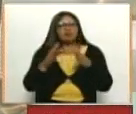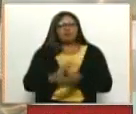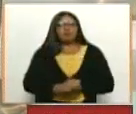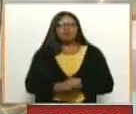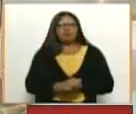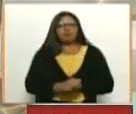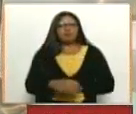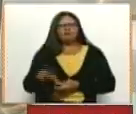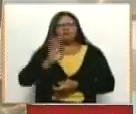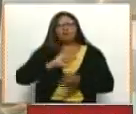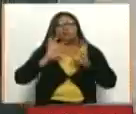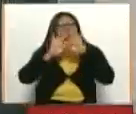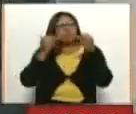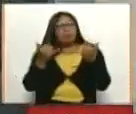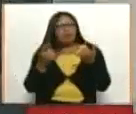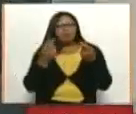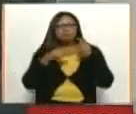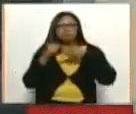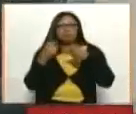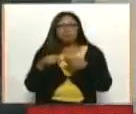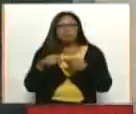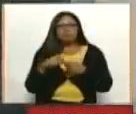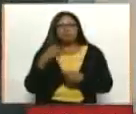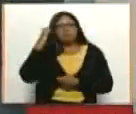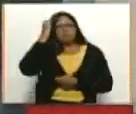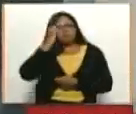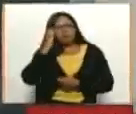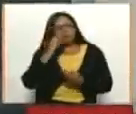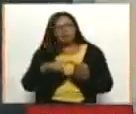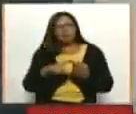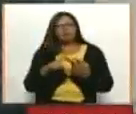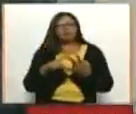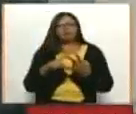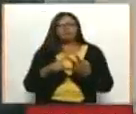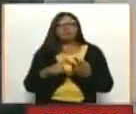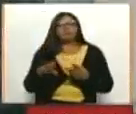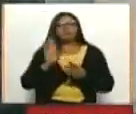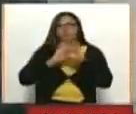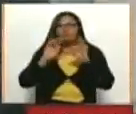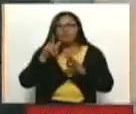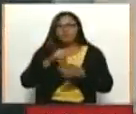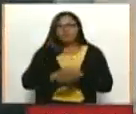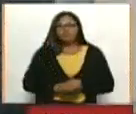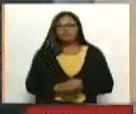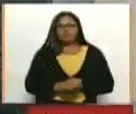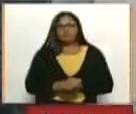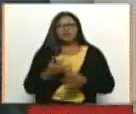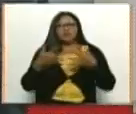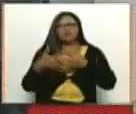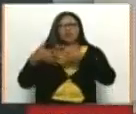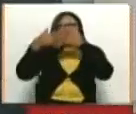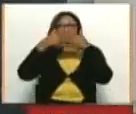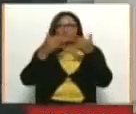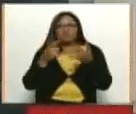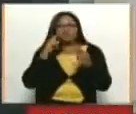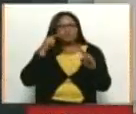agenda. O sea, nosotros tenemos comercio con la Unión Europea, nosotros tenemos comercio con Sudamérica, nosotros tenemos comercio con Estados Unidos y tenemos el acceso a